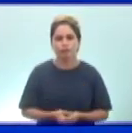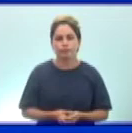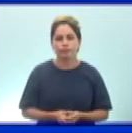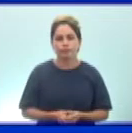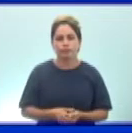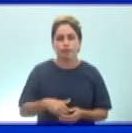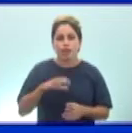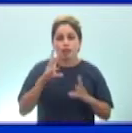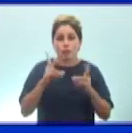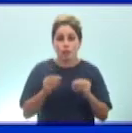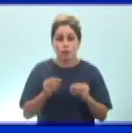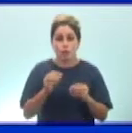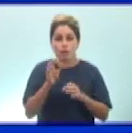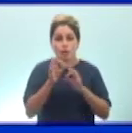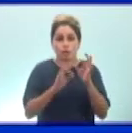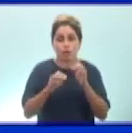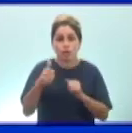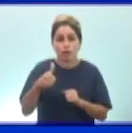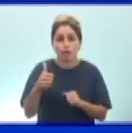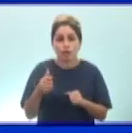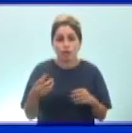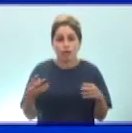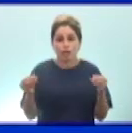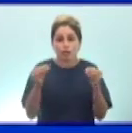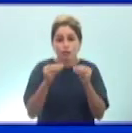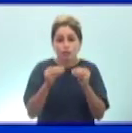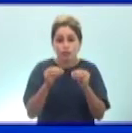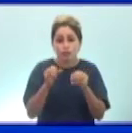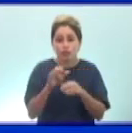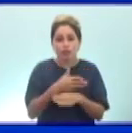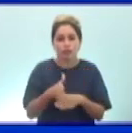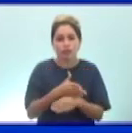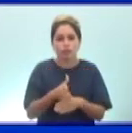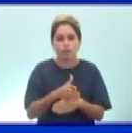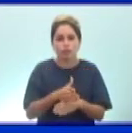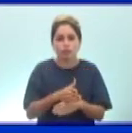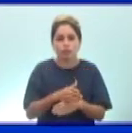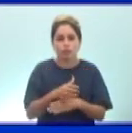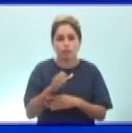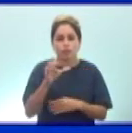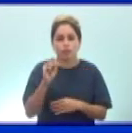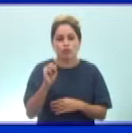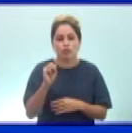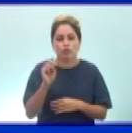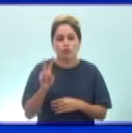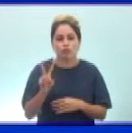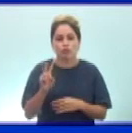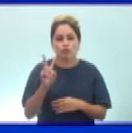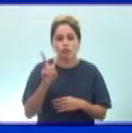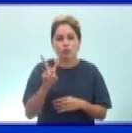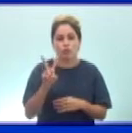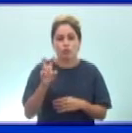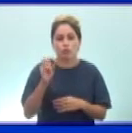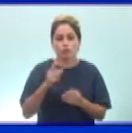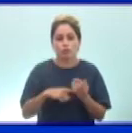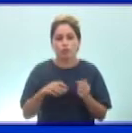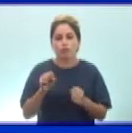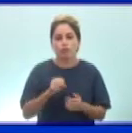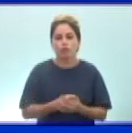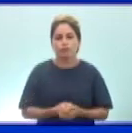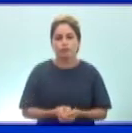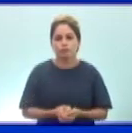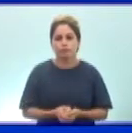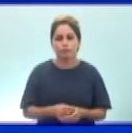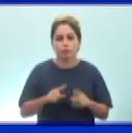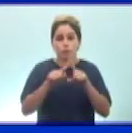10 y coincide con la distribución 1s2, 2s2, 2p6. Nos referimos en este caso al gas noble neón, colocándolo entre